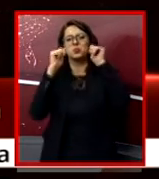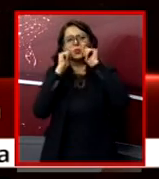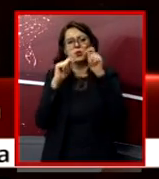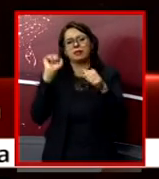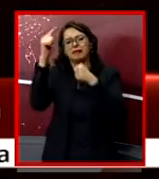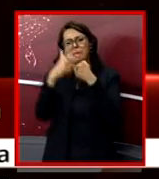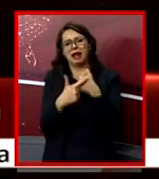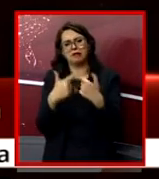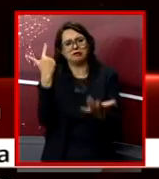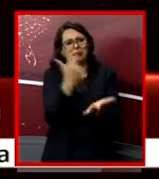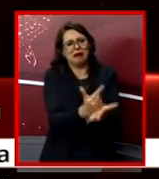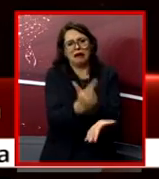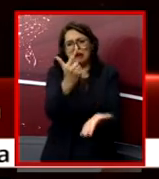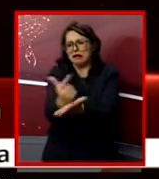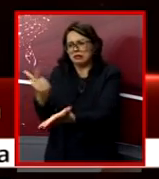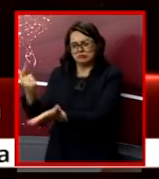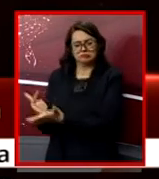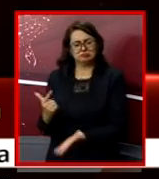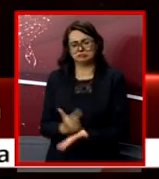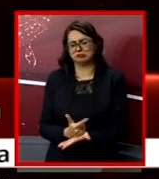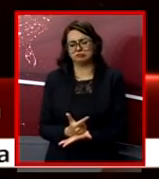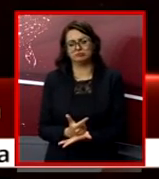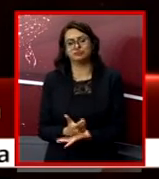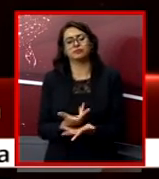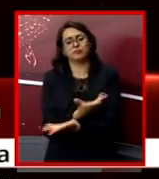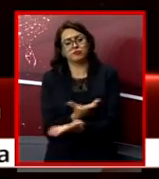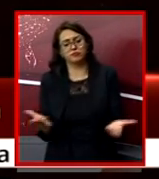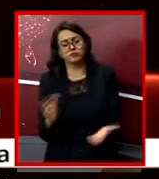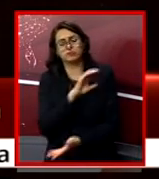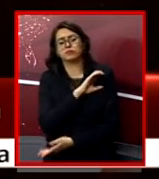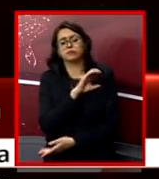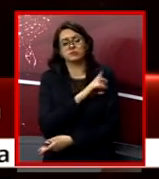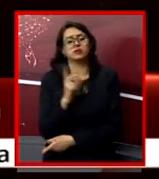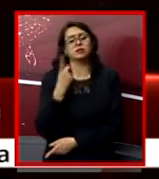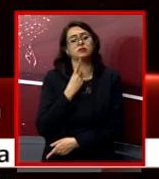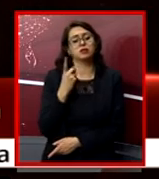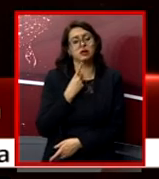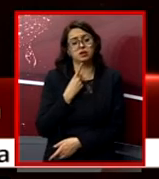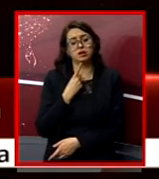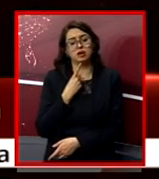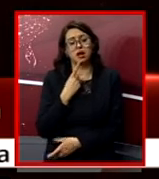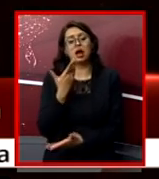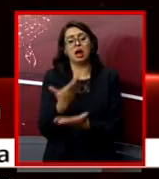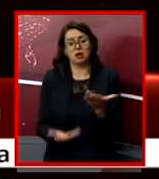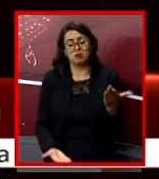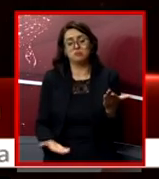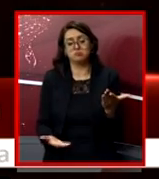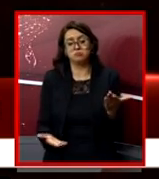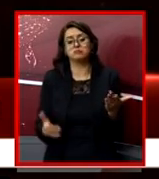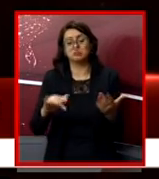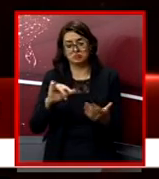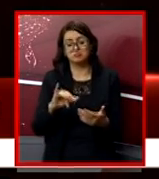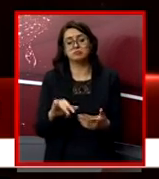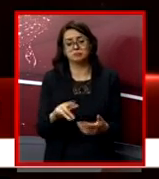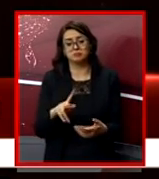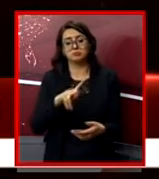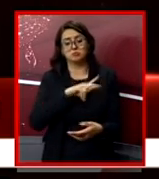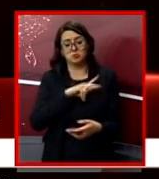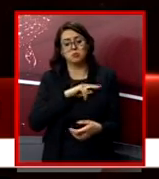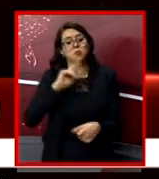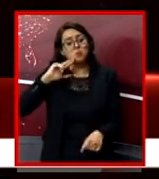del reto que plantea cualquier tragedia. Estimados diputados, esta sí es nuestra cancha, esta sí es